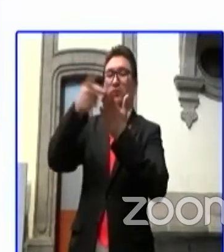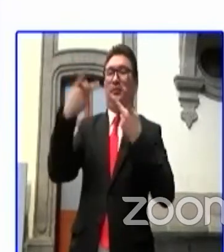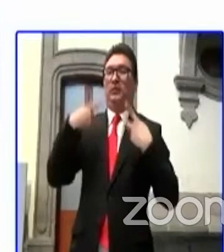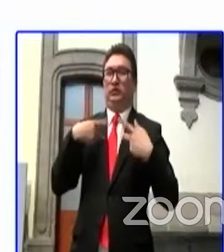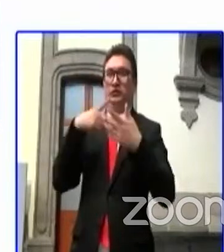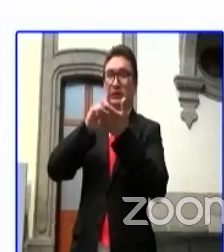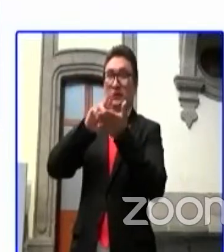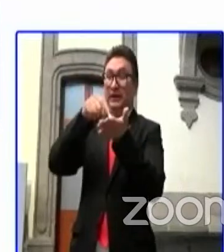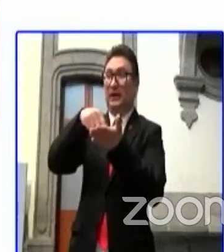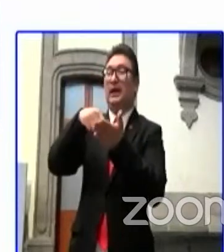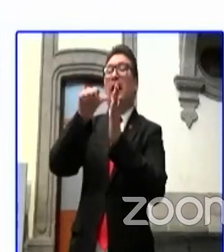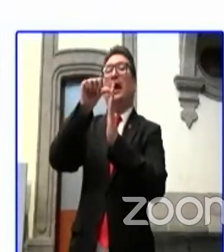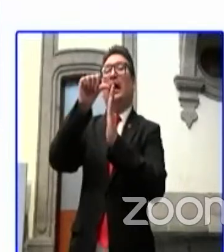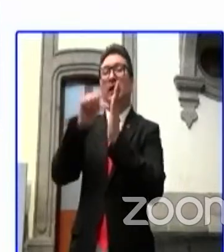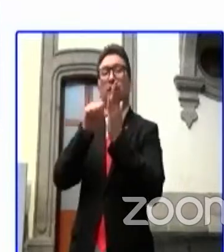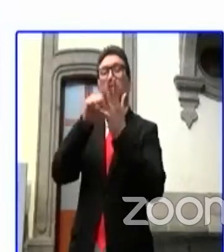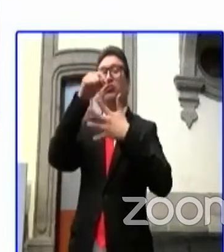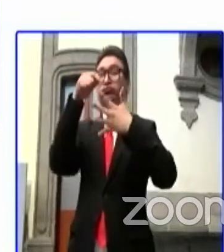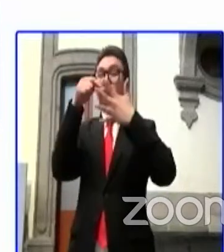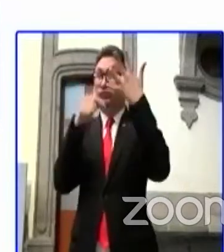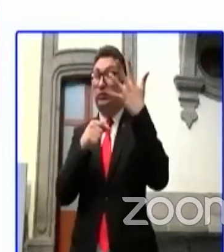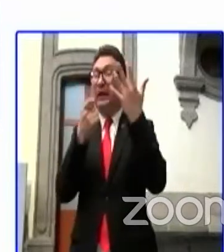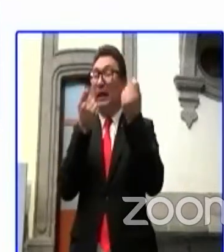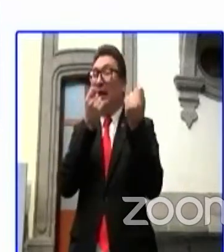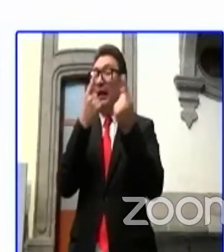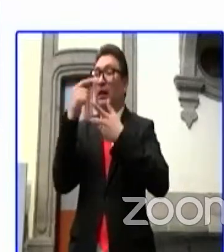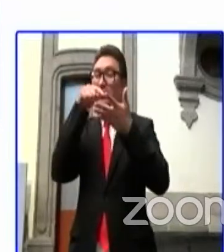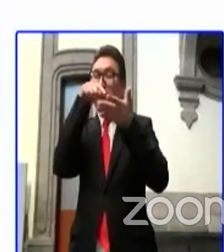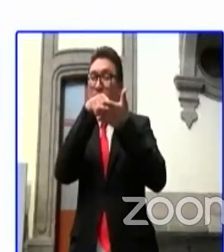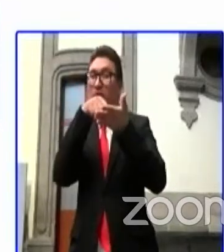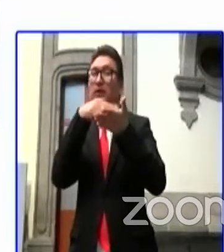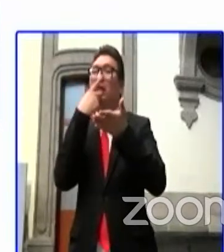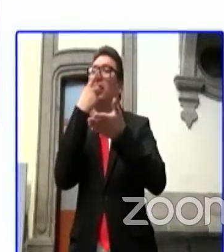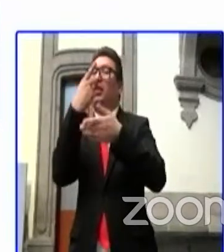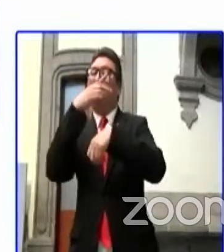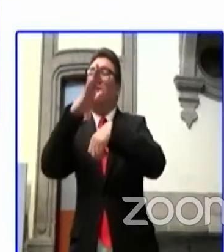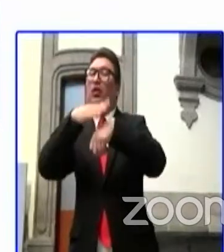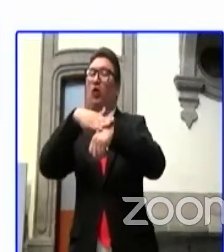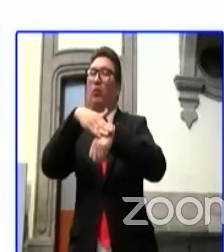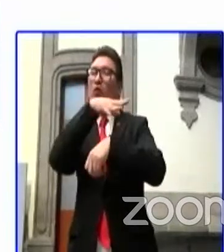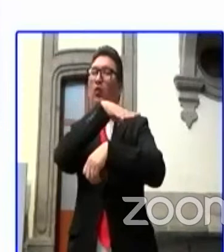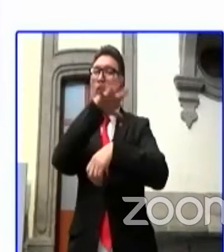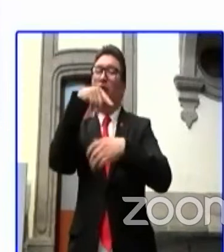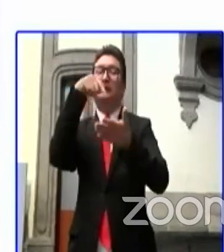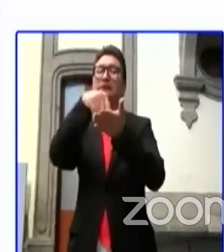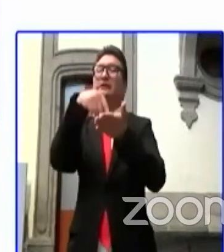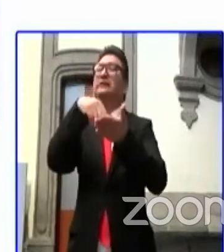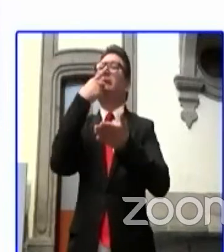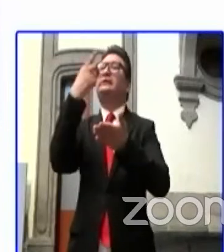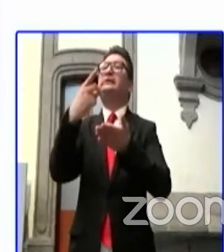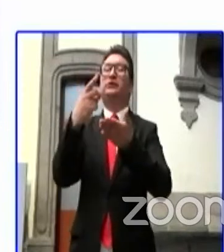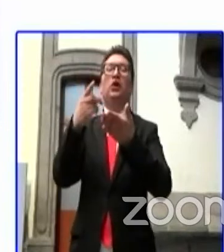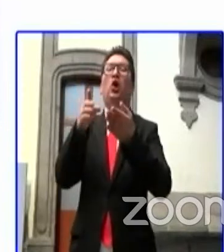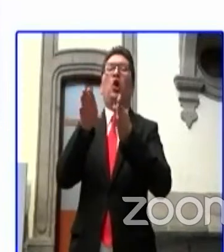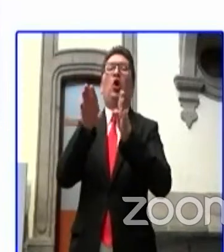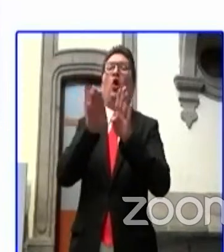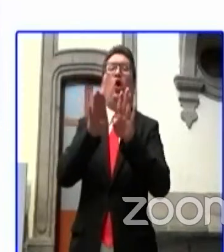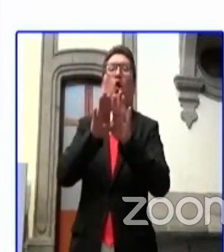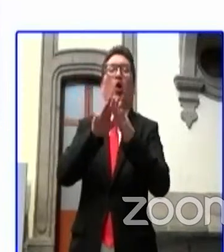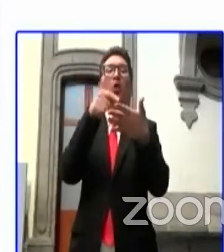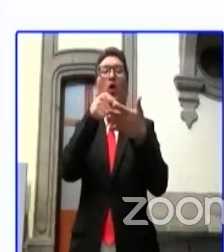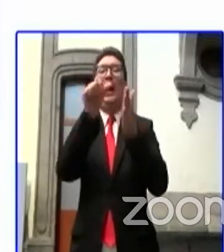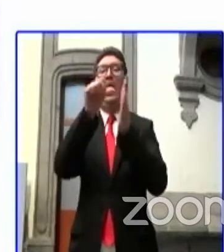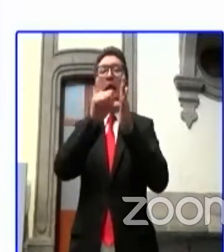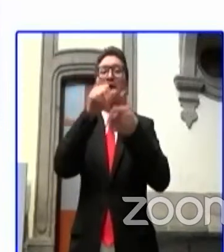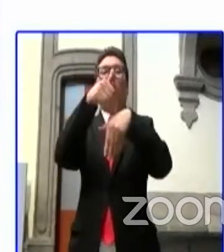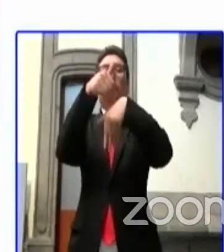Los artículos de la Convención, algunos, tienen una observación general para decir cómo hacer ese artículo.